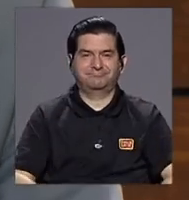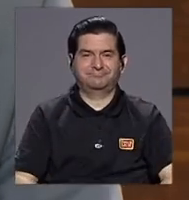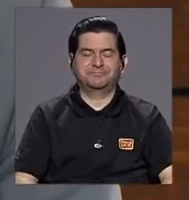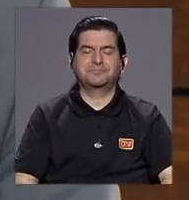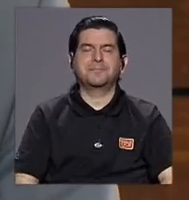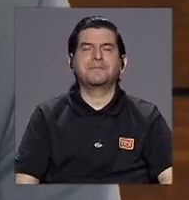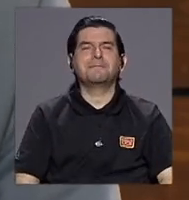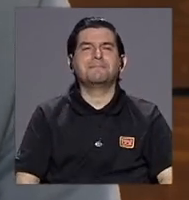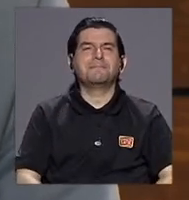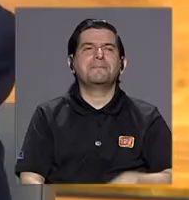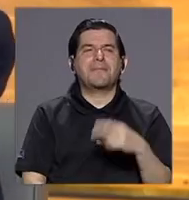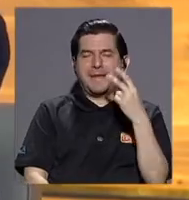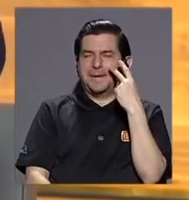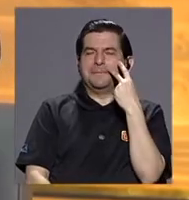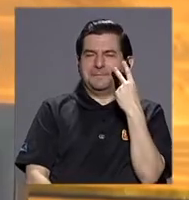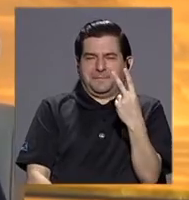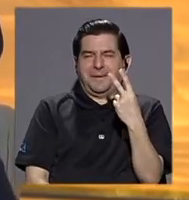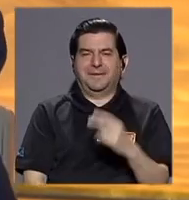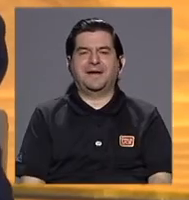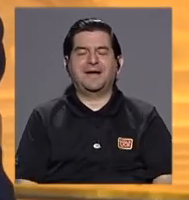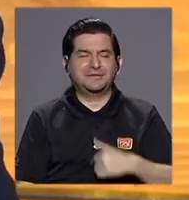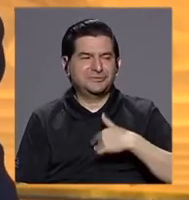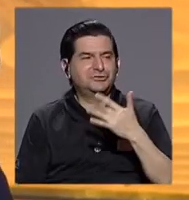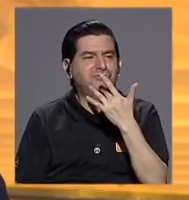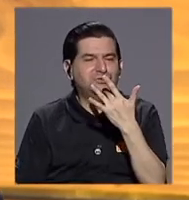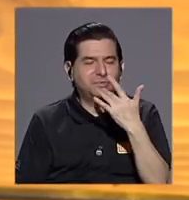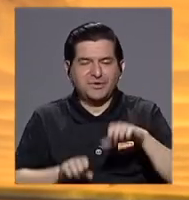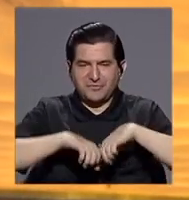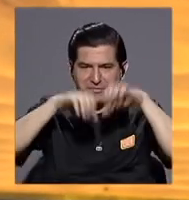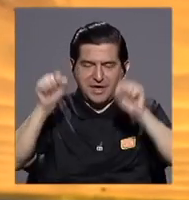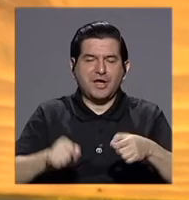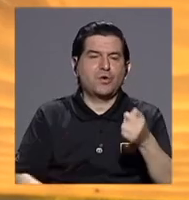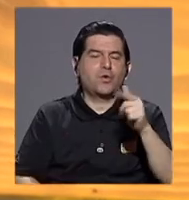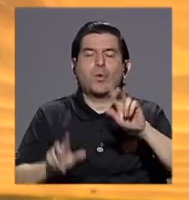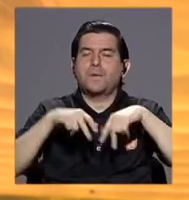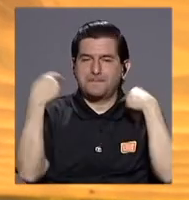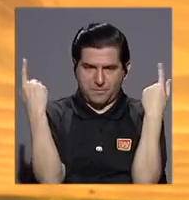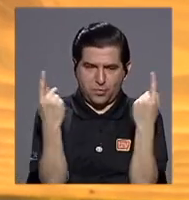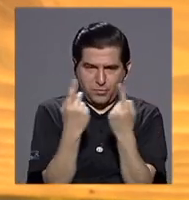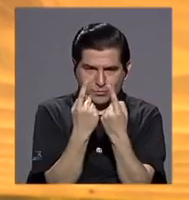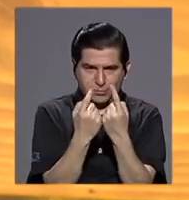Mire, yo prefiero un sistema con pocos partidos.